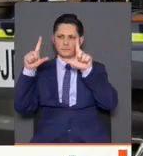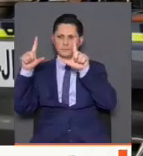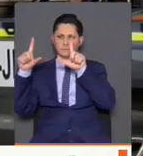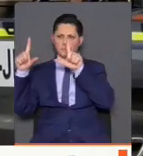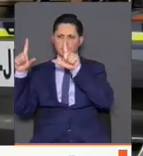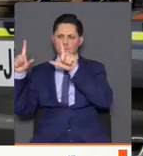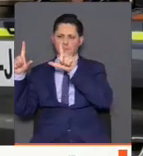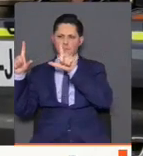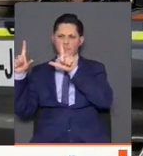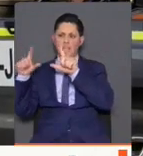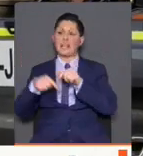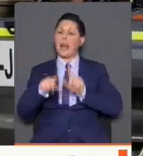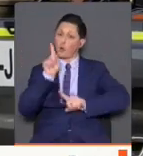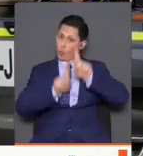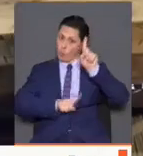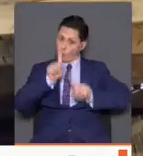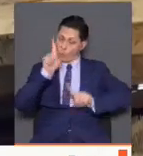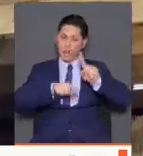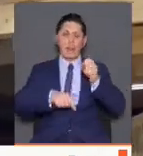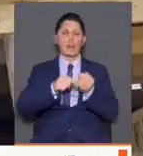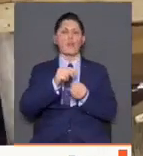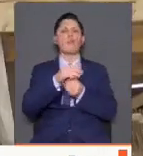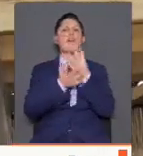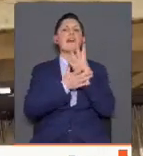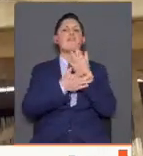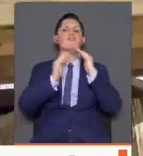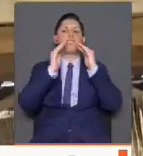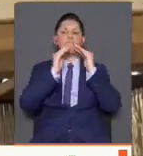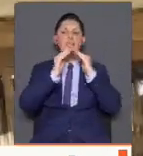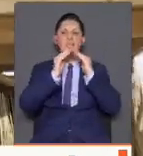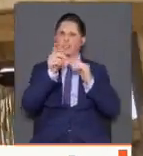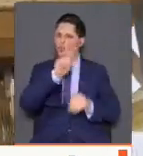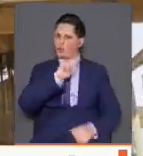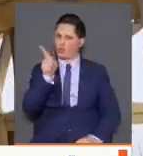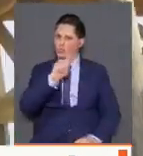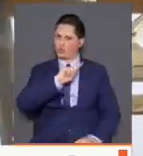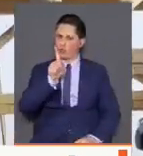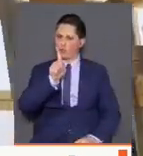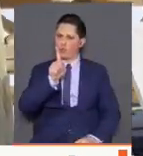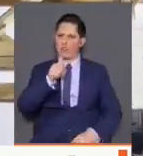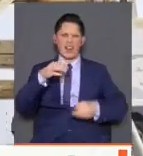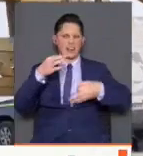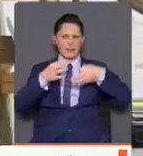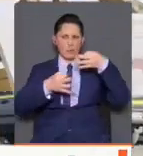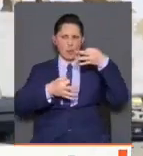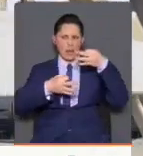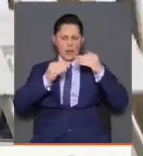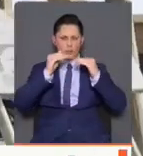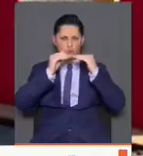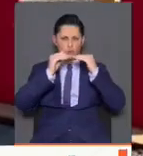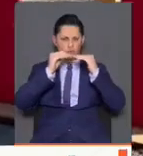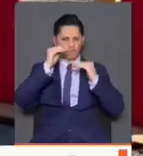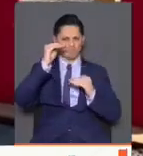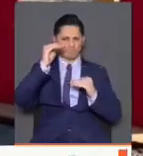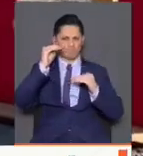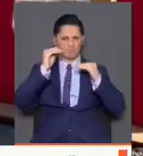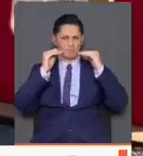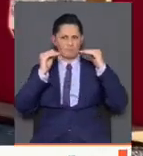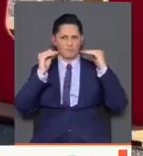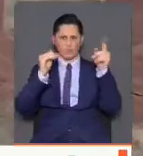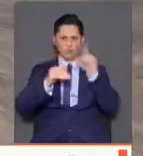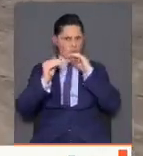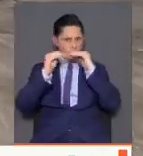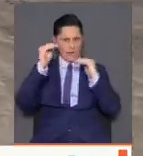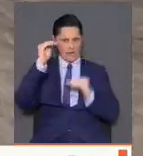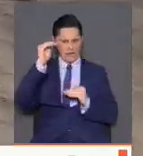Estas son algunas de las nuevas viviendas irregulares que se detectaron esta semana en Caleta El Lagarto, en